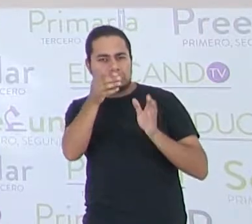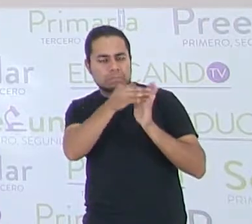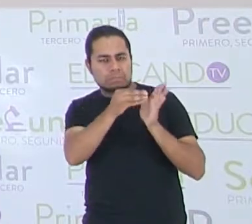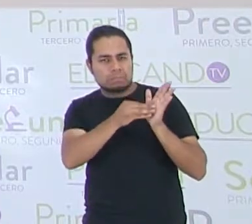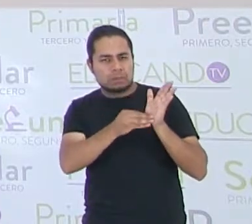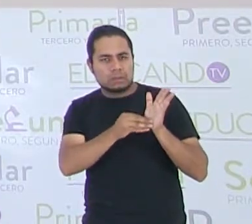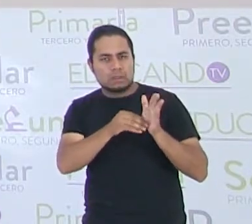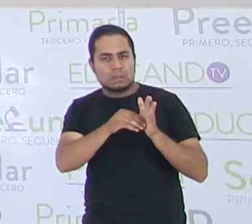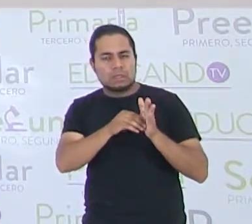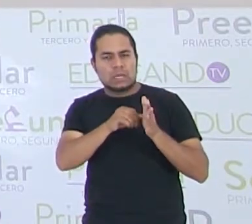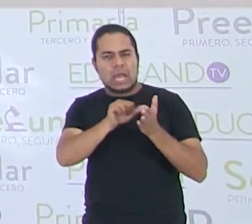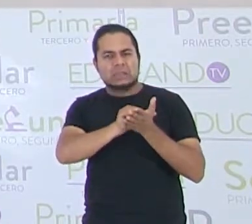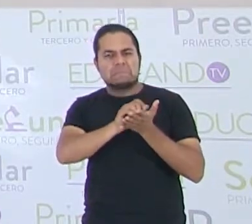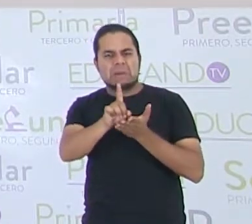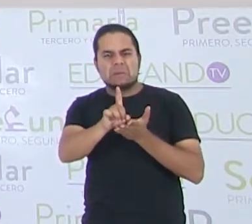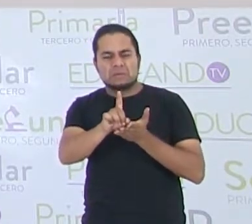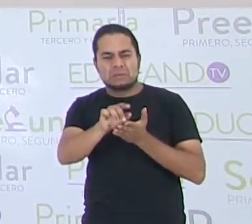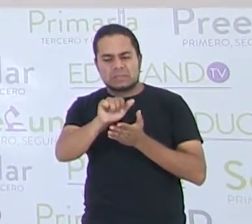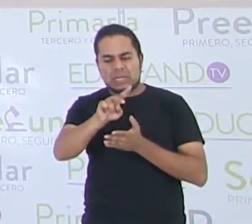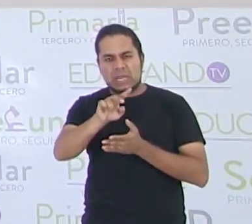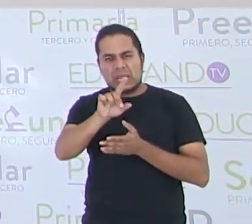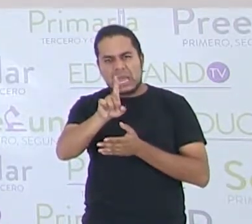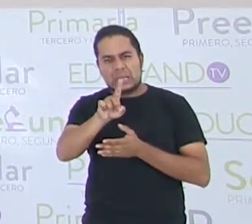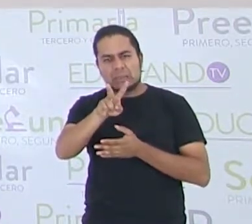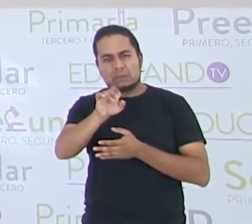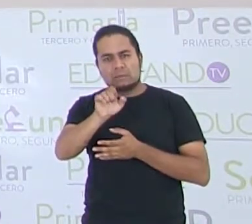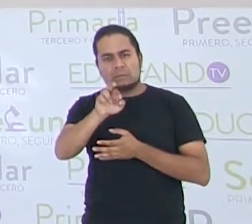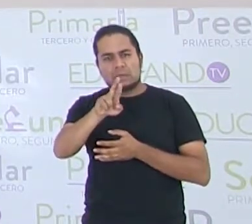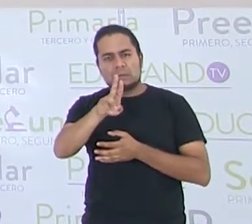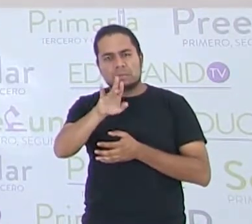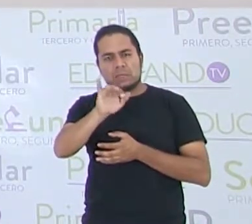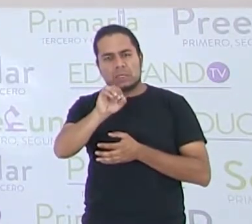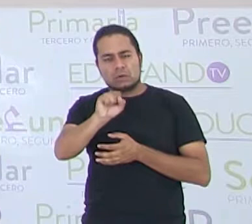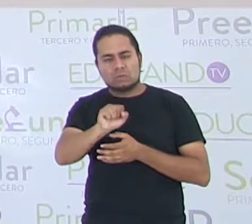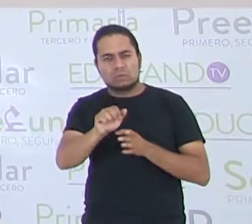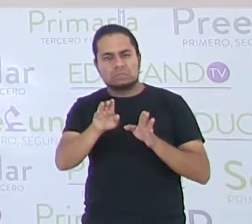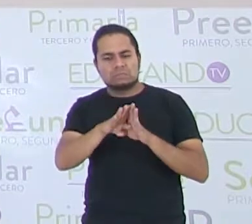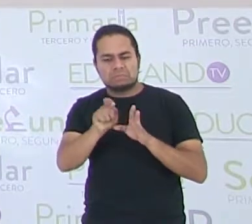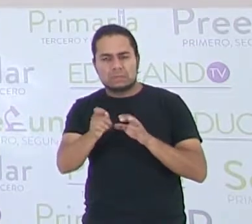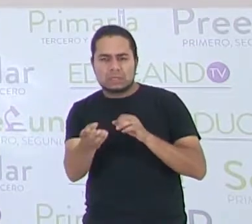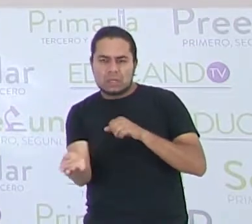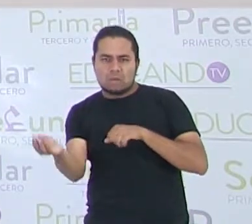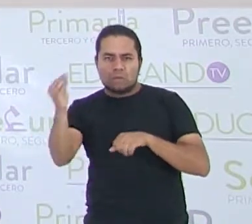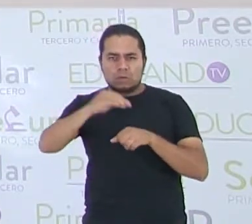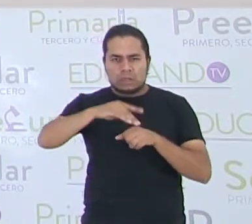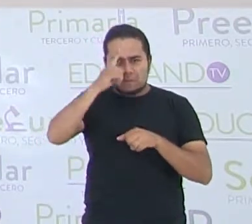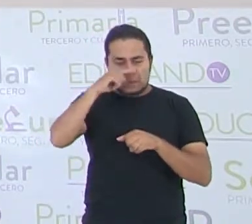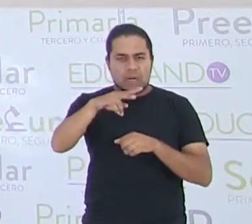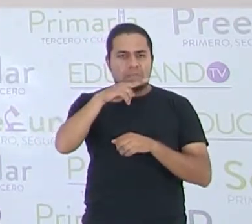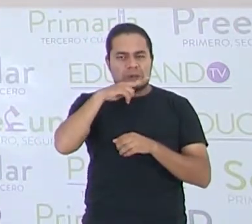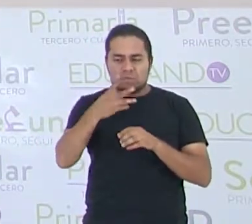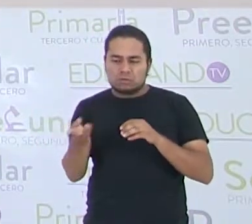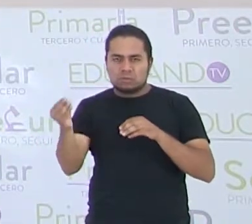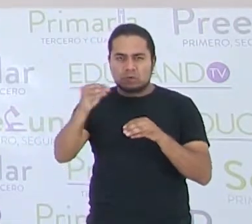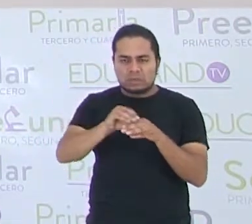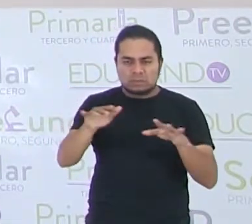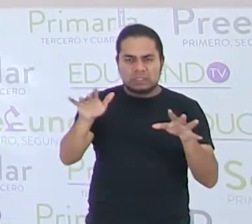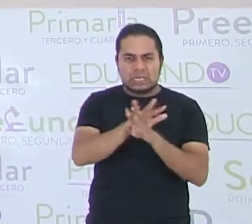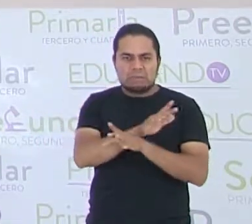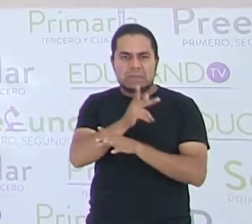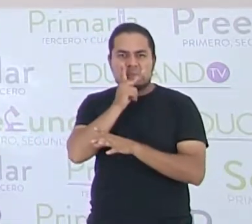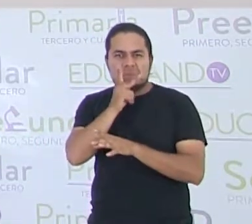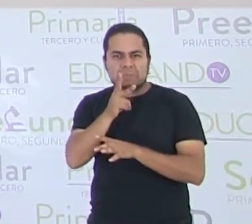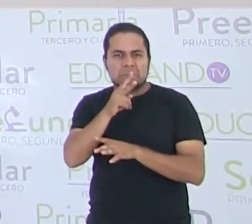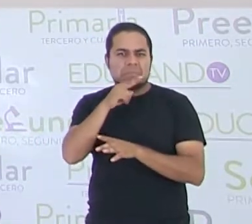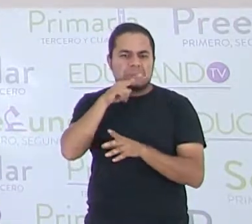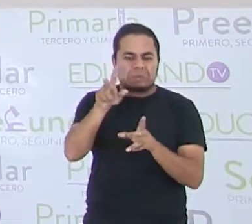llama adverbios. Los adverbios son complementos al verbo, modifican de alguna